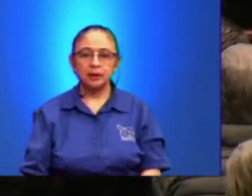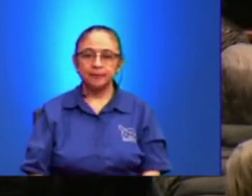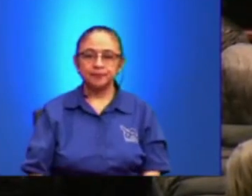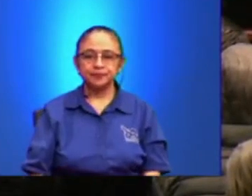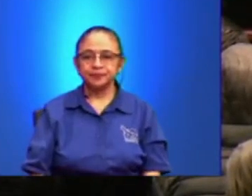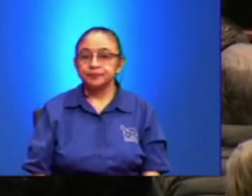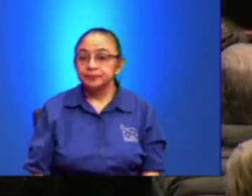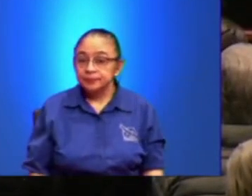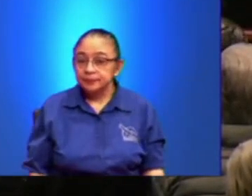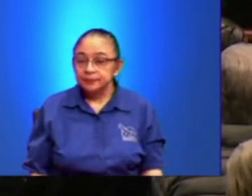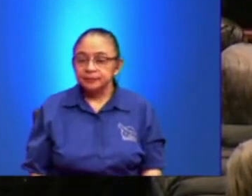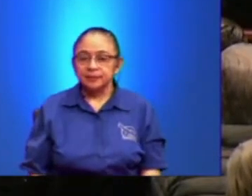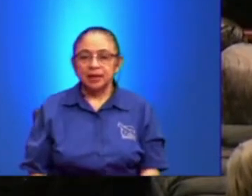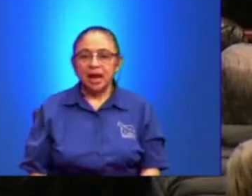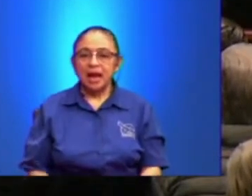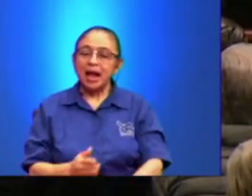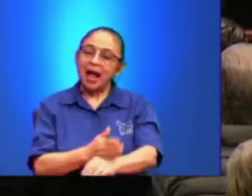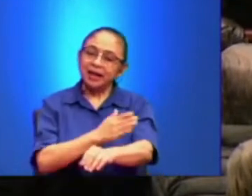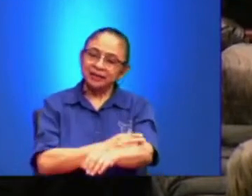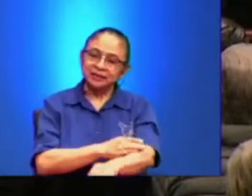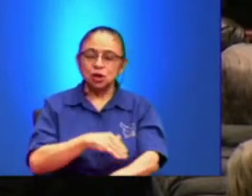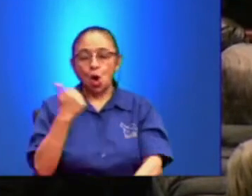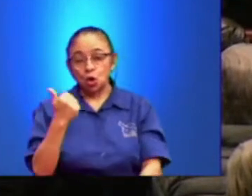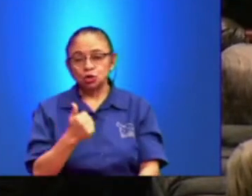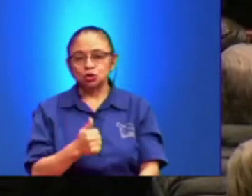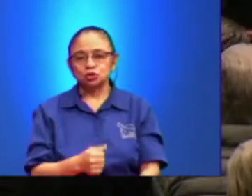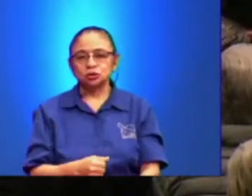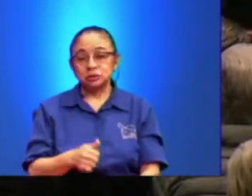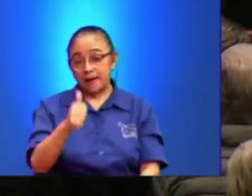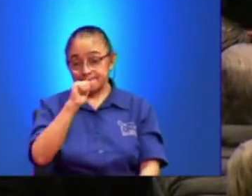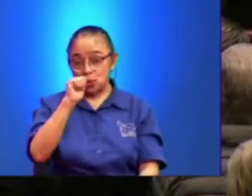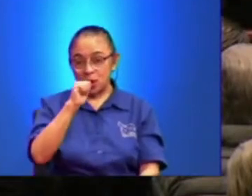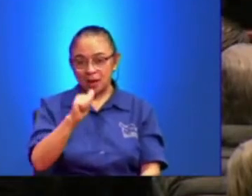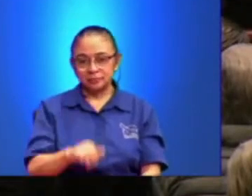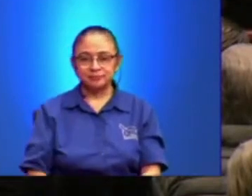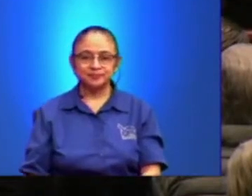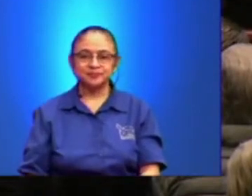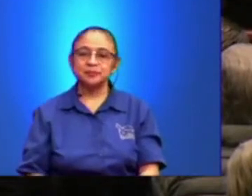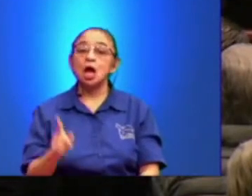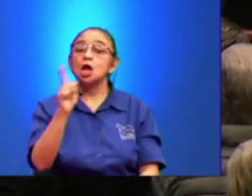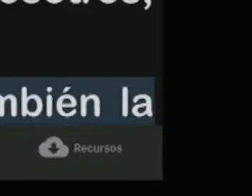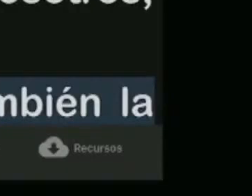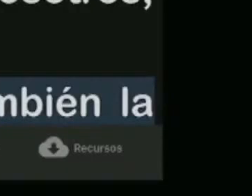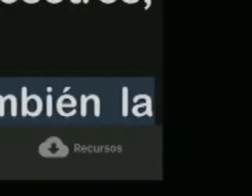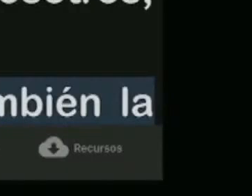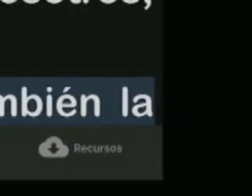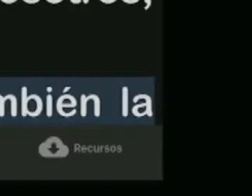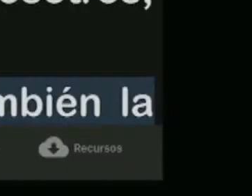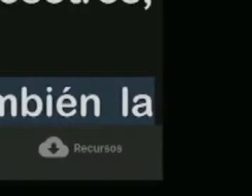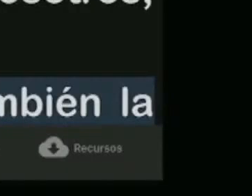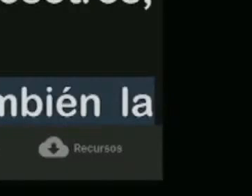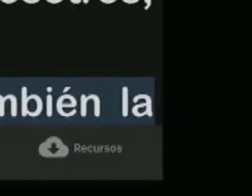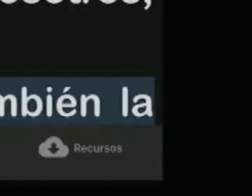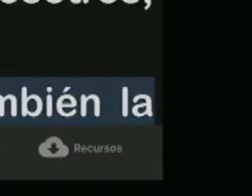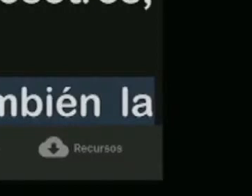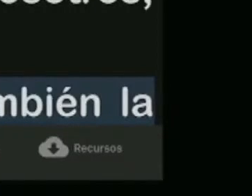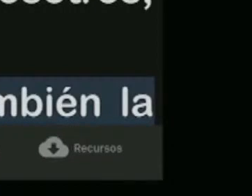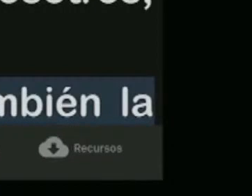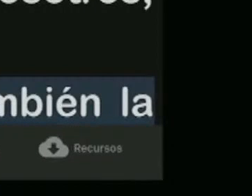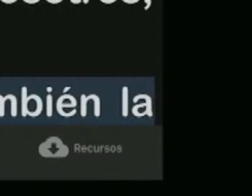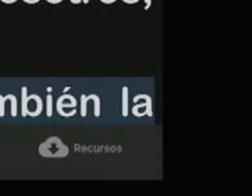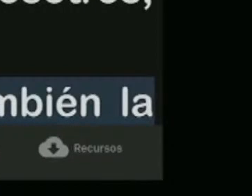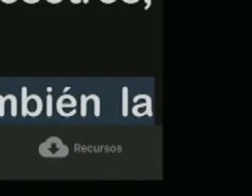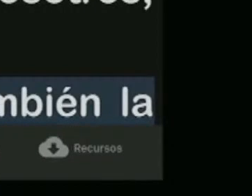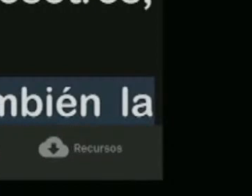bueno en el anterior y otros embriaga es que no tenéis casas para comer y beber o menospreciar en la iglesia de dios